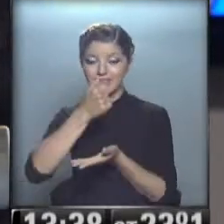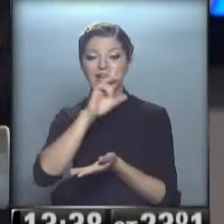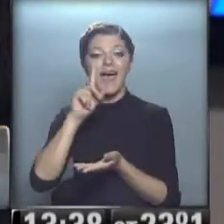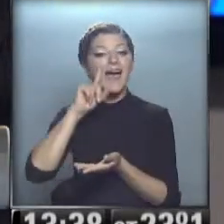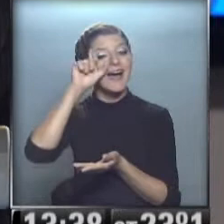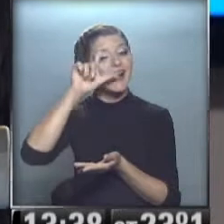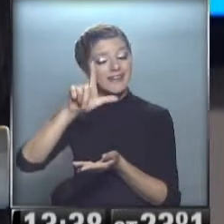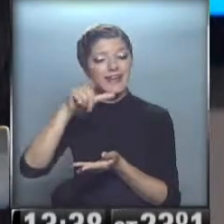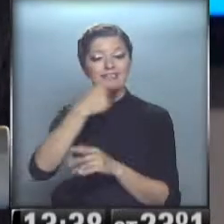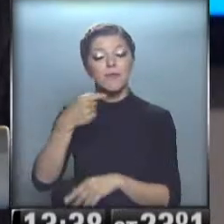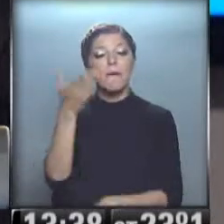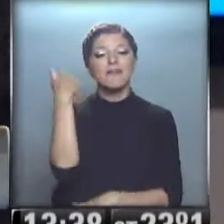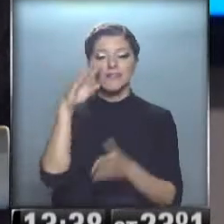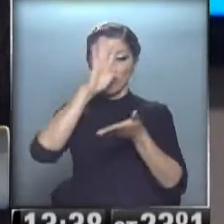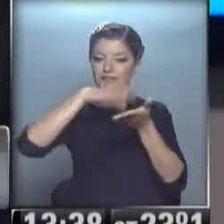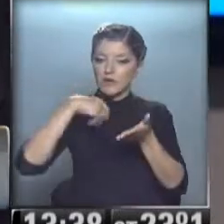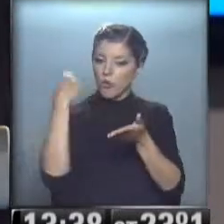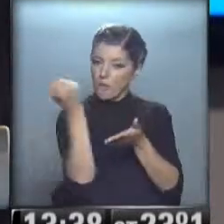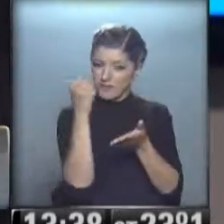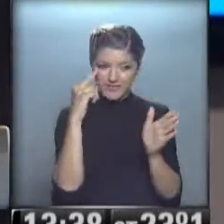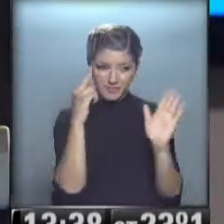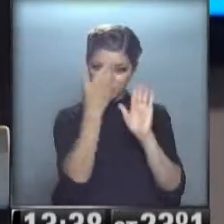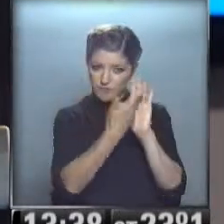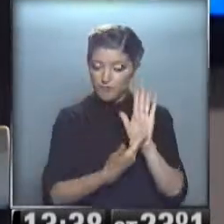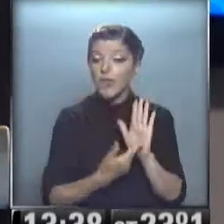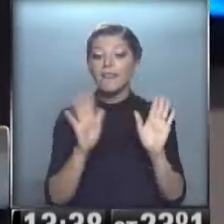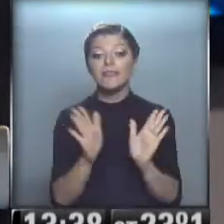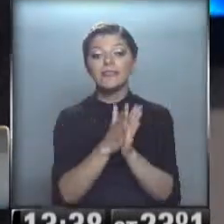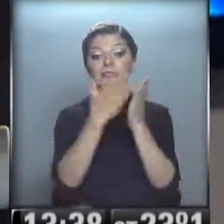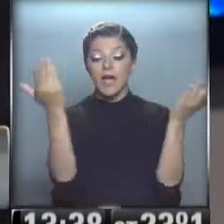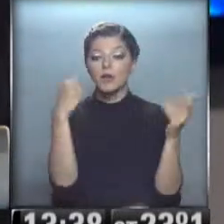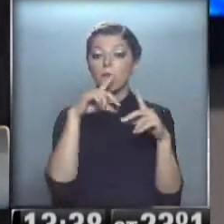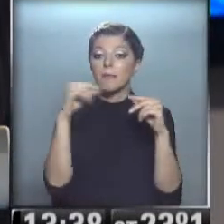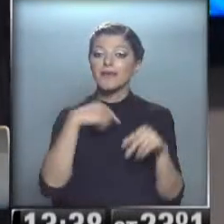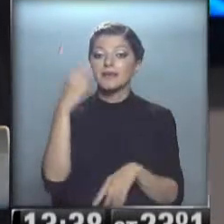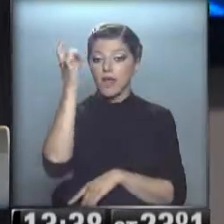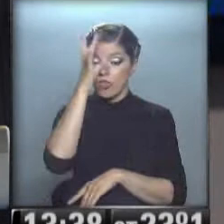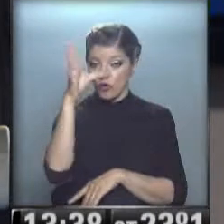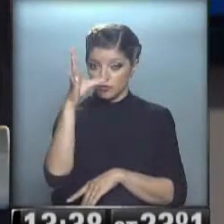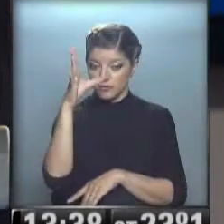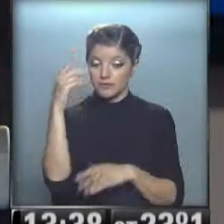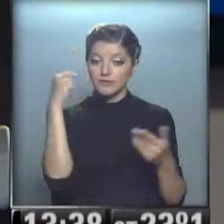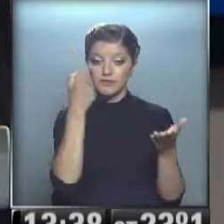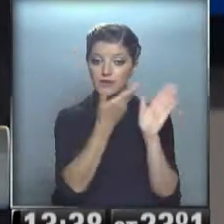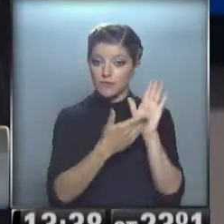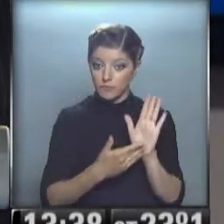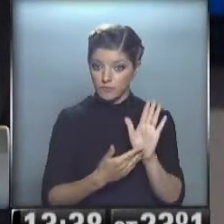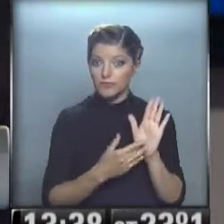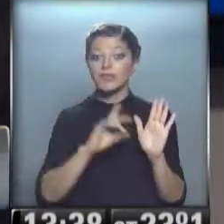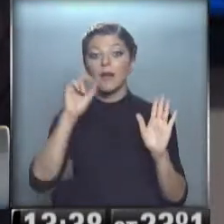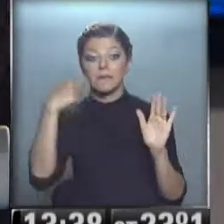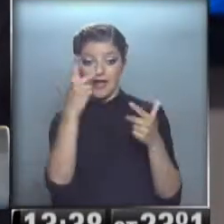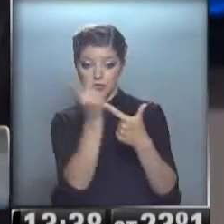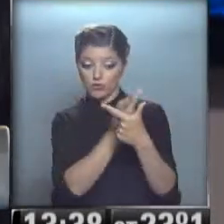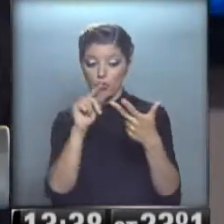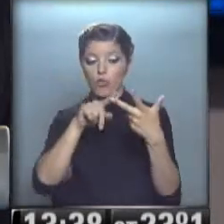semana pasada, reproducido por Página 12, porque hay que agregar a Evelyn Matthei y a João Goulart la figura Marco Enríquez Ominami,